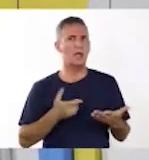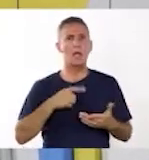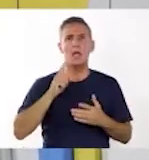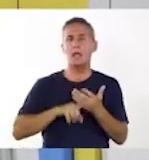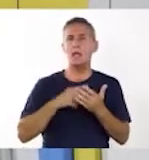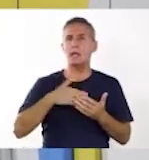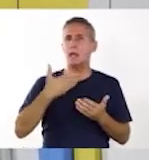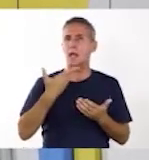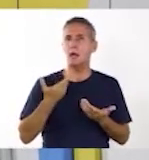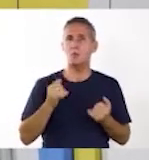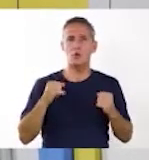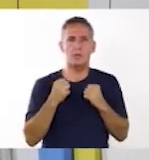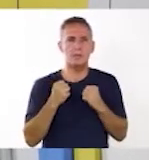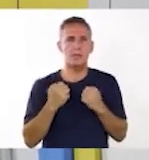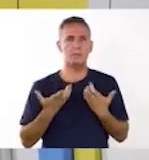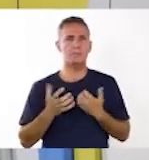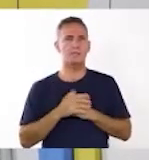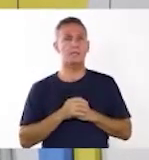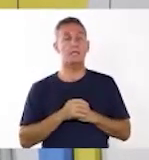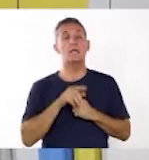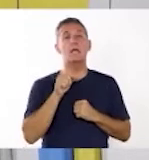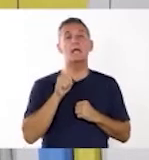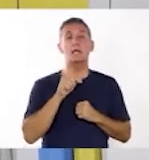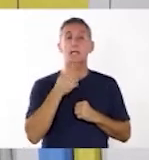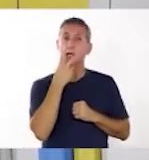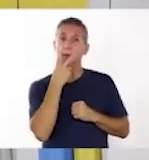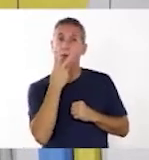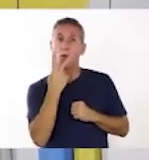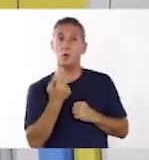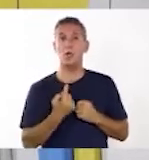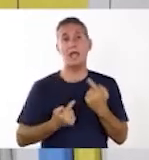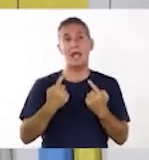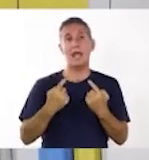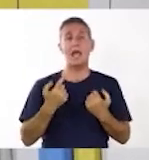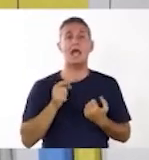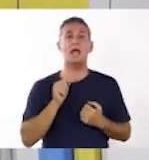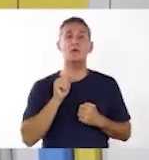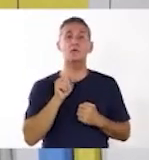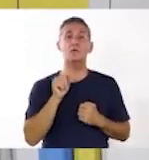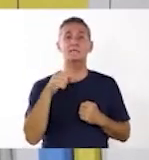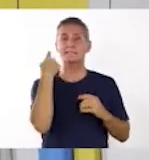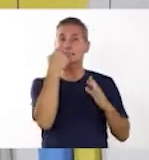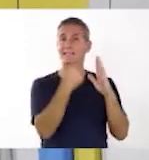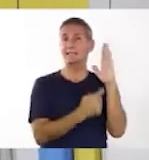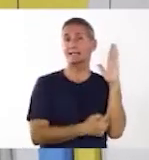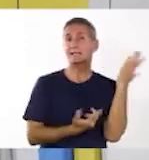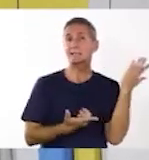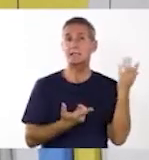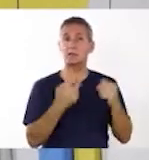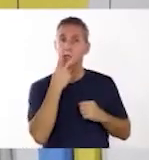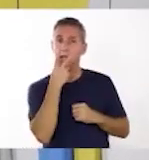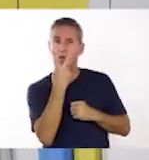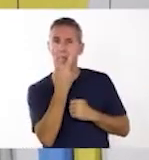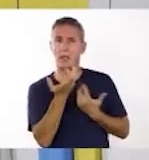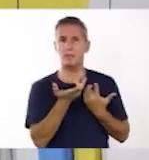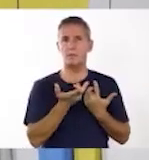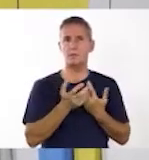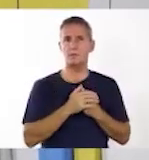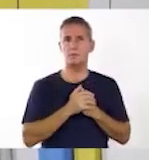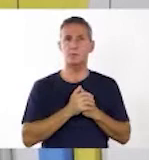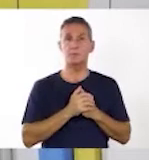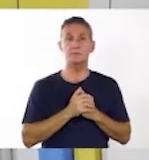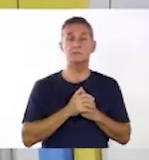invierno. Y que íbamos a ver si algunas de estas características que observamos están dentro